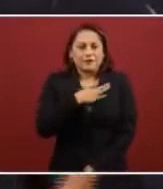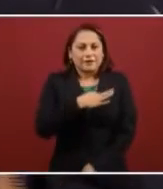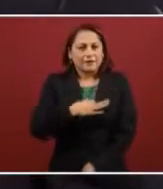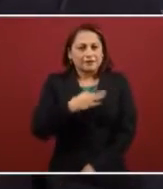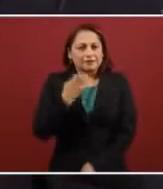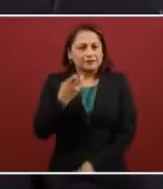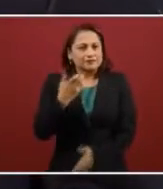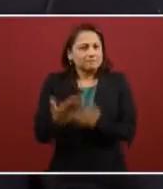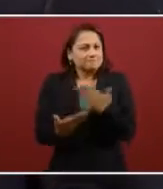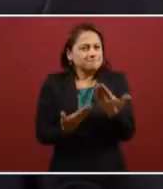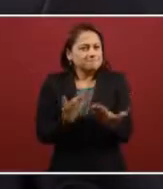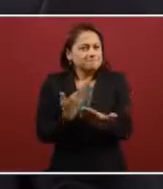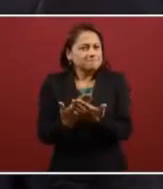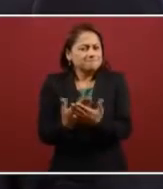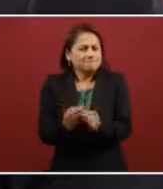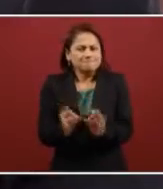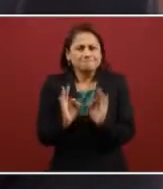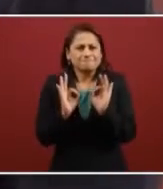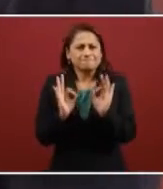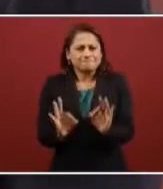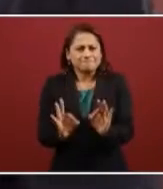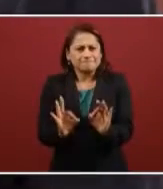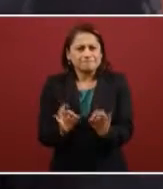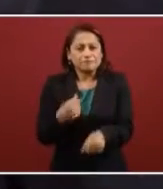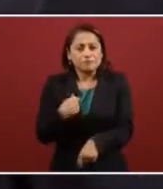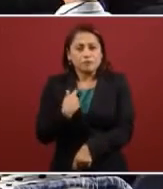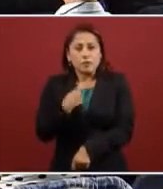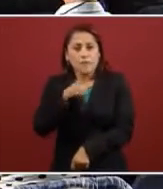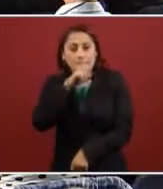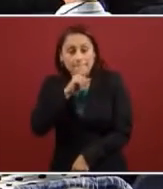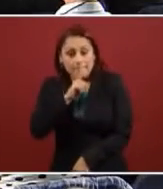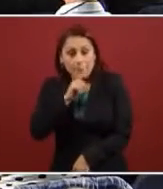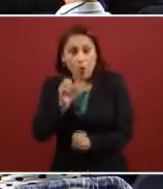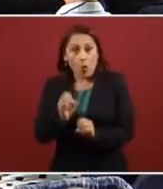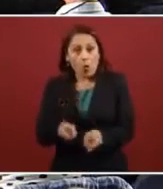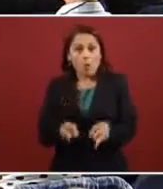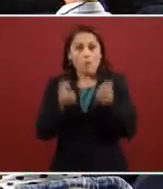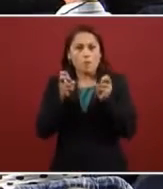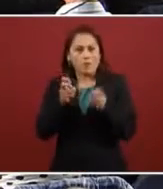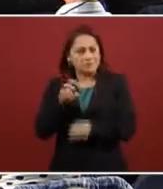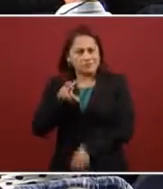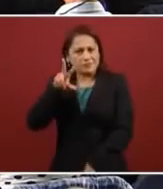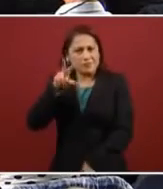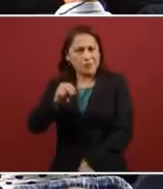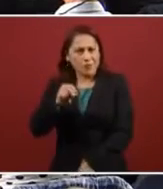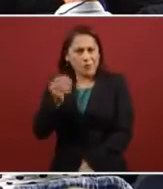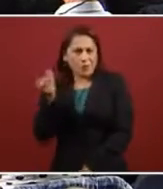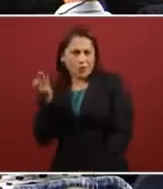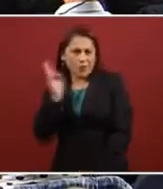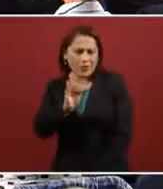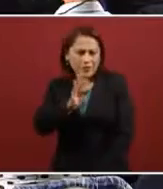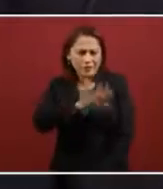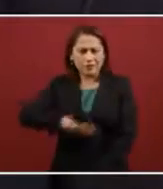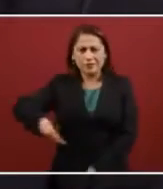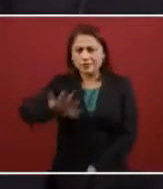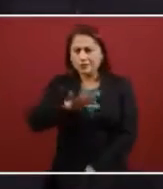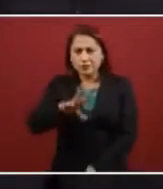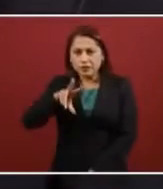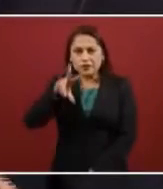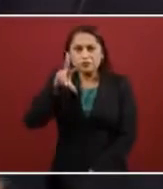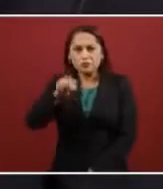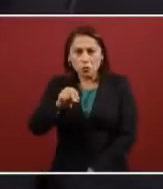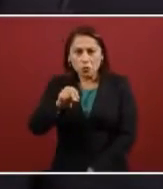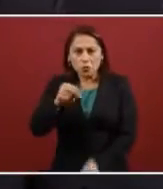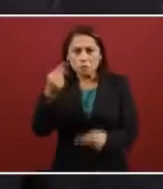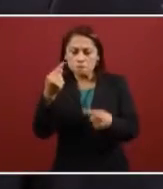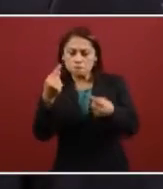also. Mentir, no not robar. Not to lie, not to steal. No traicionar al pueblo. Not to be a y con traitor eso, to the people. Se duerme tranquilo.